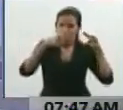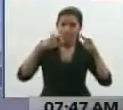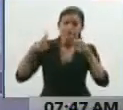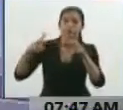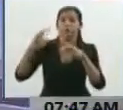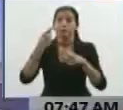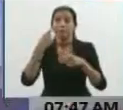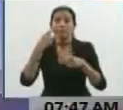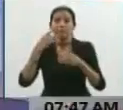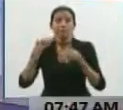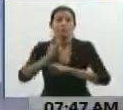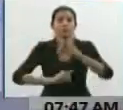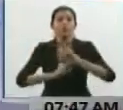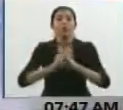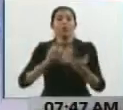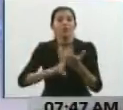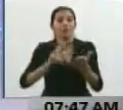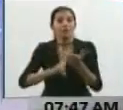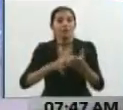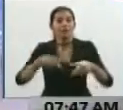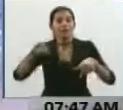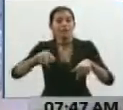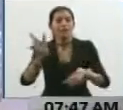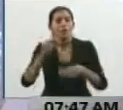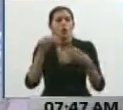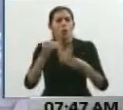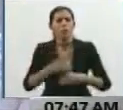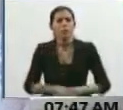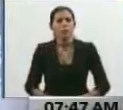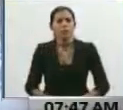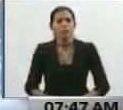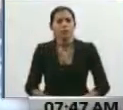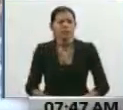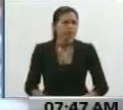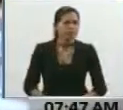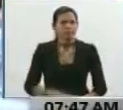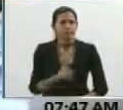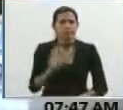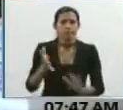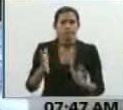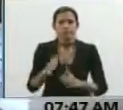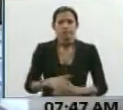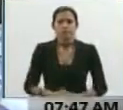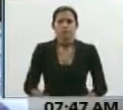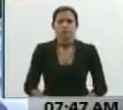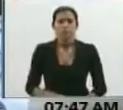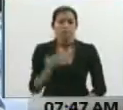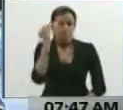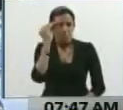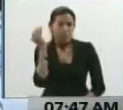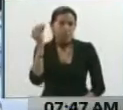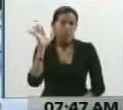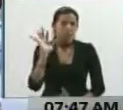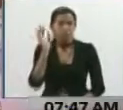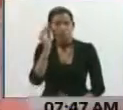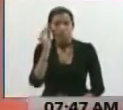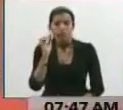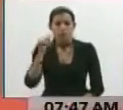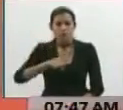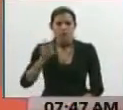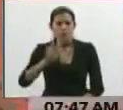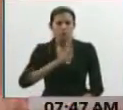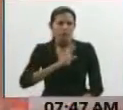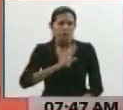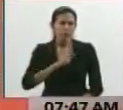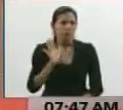realidad internacional en el mercado en venezuela como se movió siendo quizá un poco especulativo que se puede contar en venezuela y